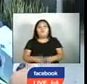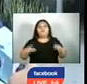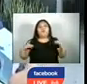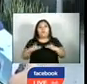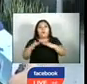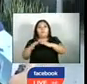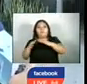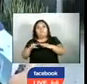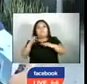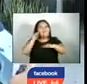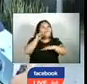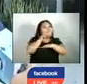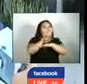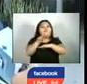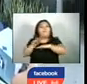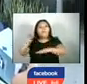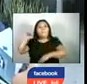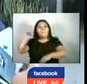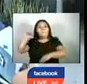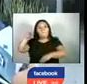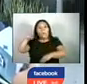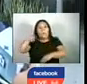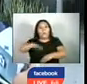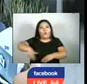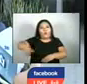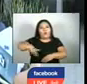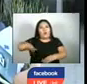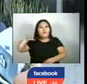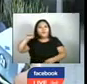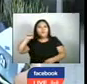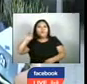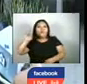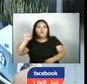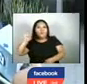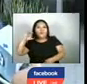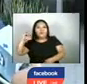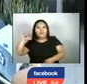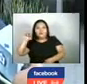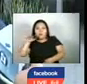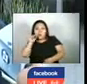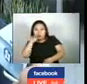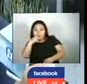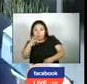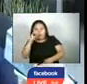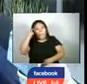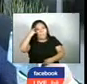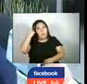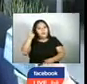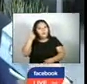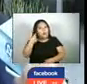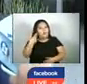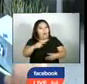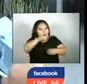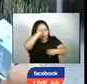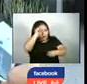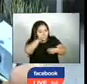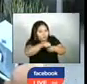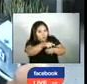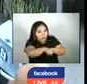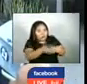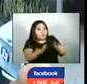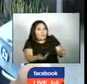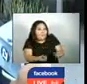tenemos con el Ministerio de Obras Públicas en el Camino Subsidio, tengo entendido que ya se ponía la primera piedra en estos días, también me